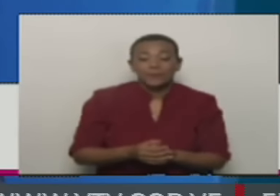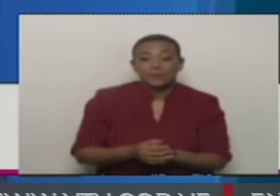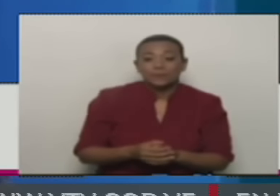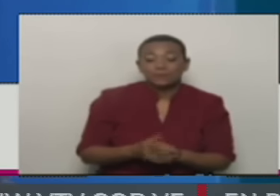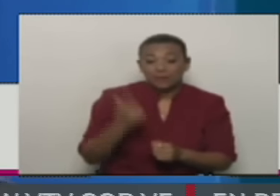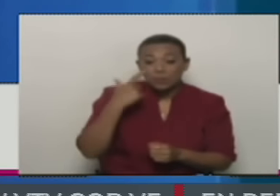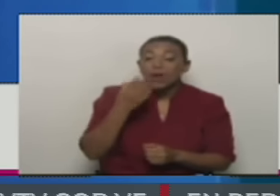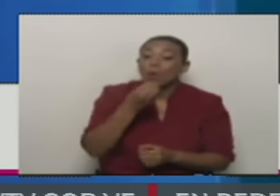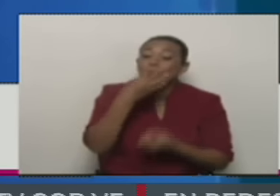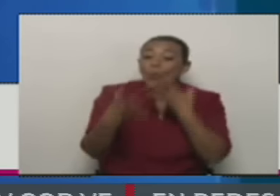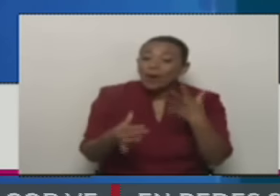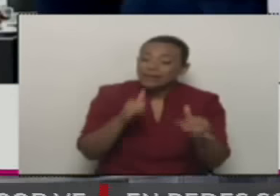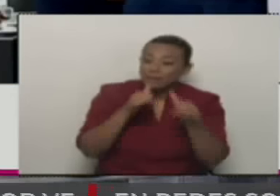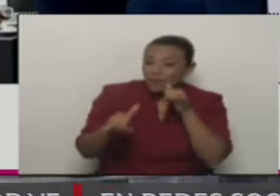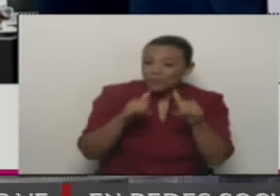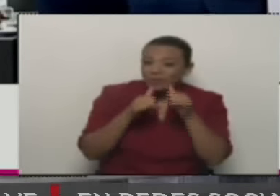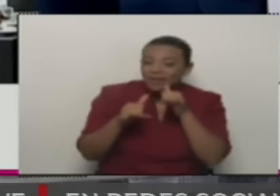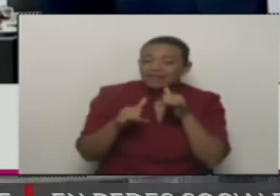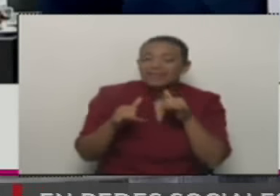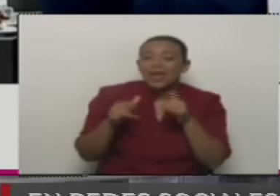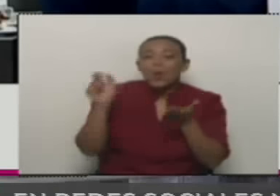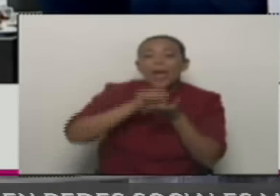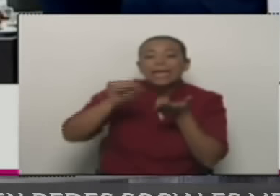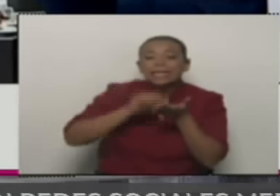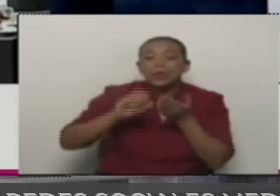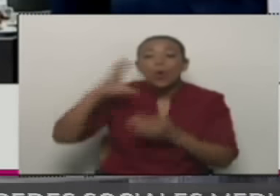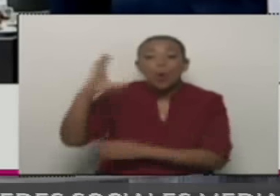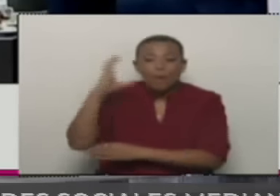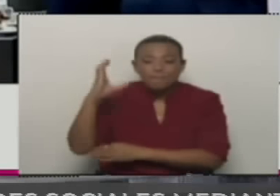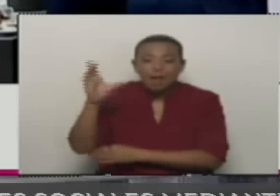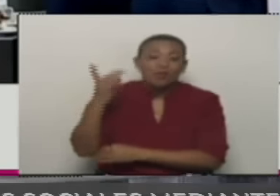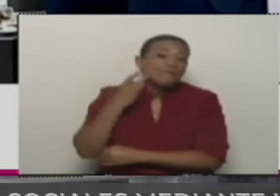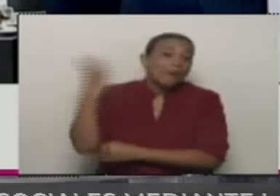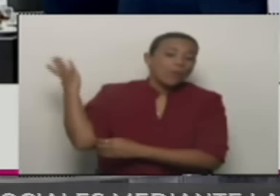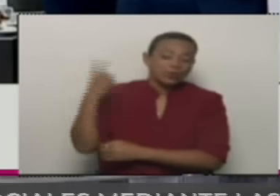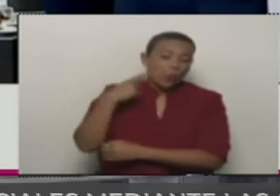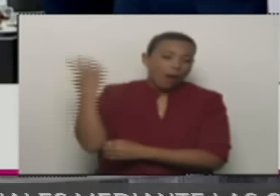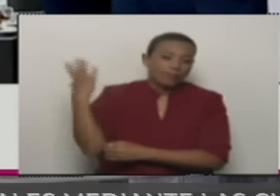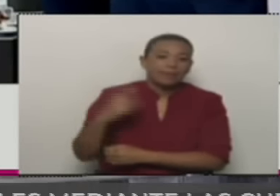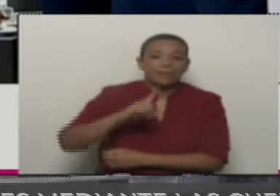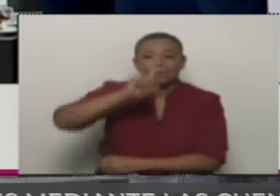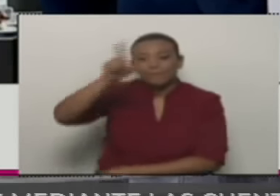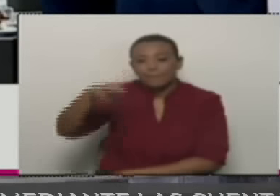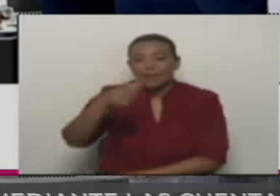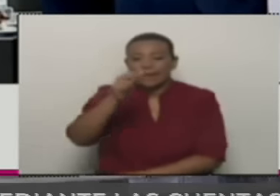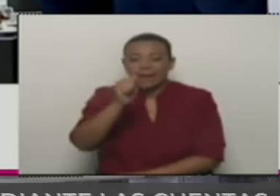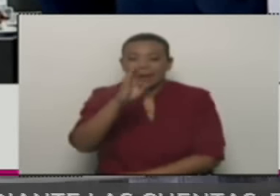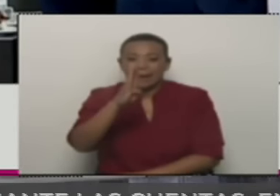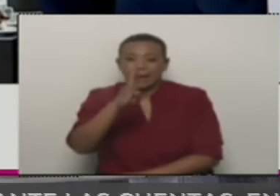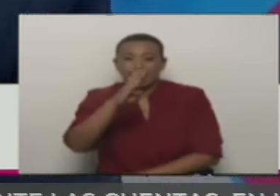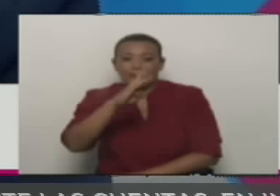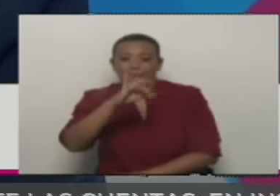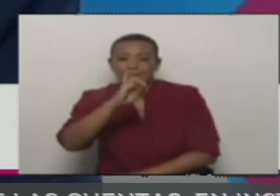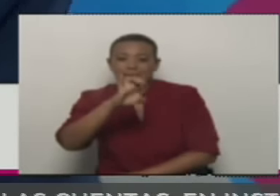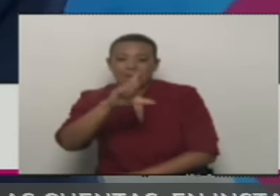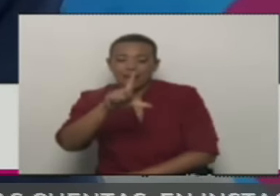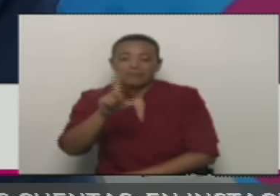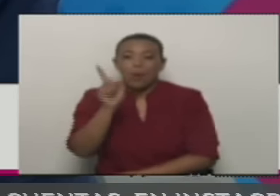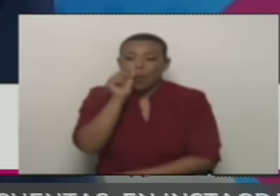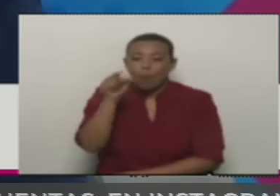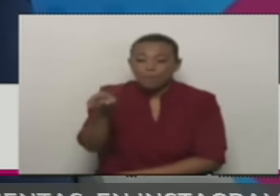en las buenas novelas de Gabriel García Márquez, nosotros comenzamos por el final. Y quisiera retomar el